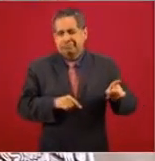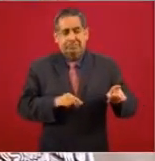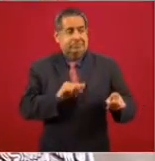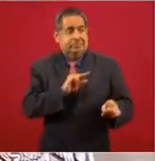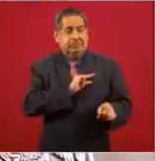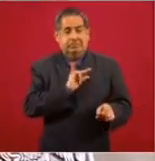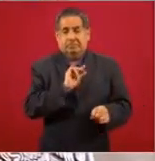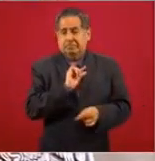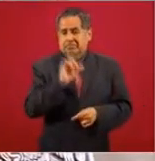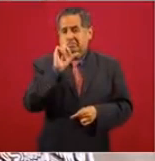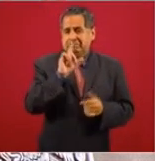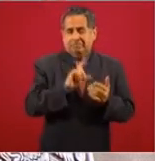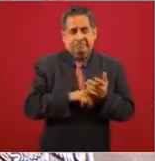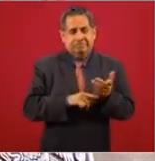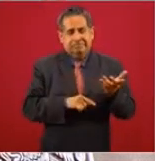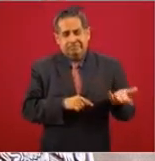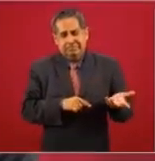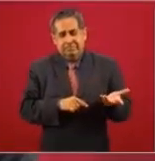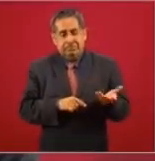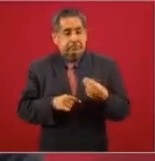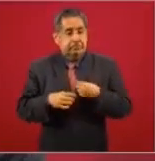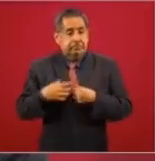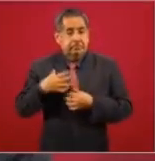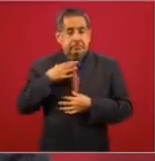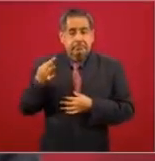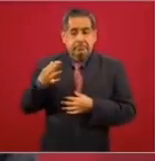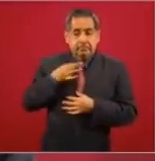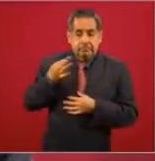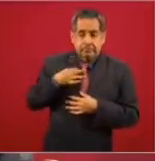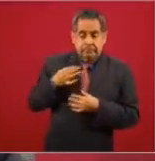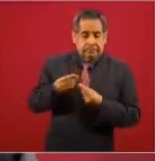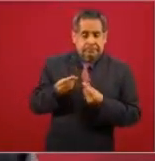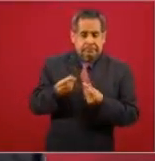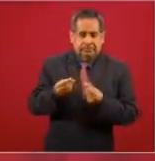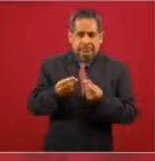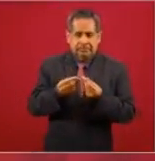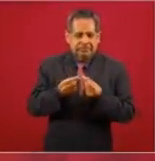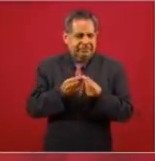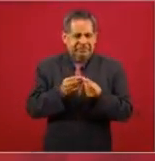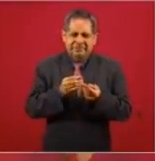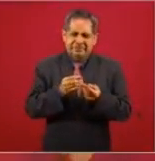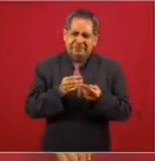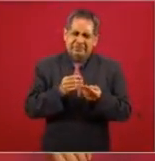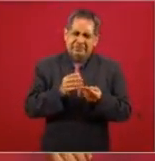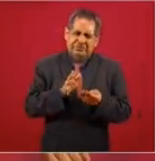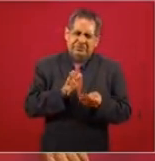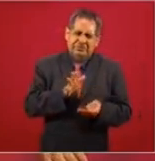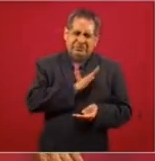especial, y la tela hasta con detalles,